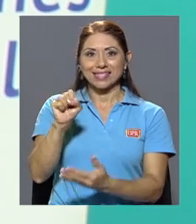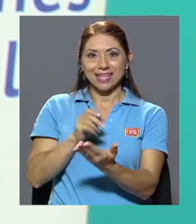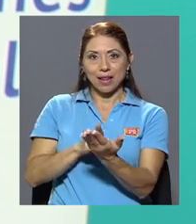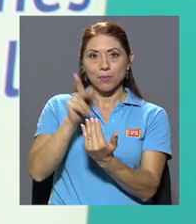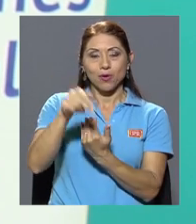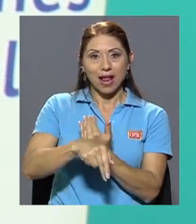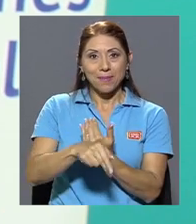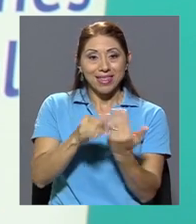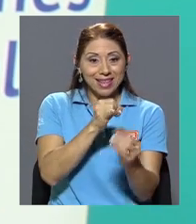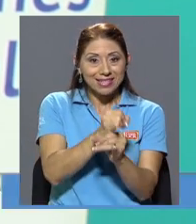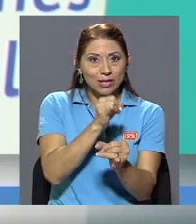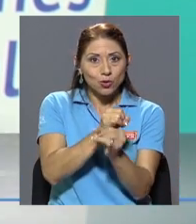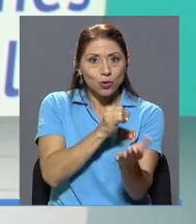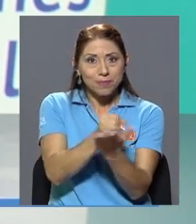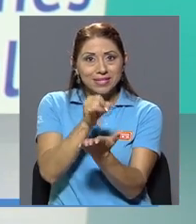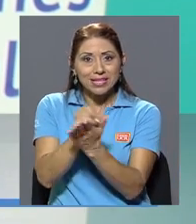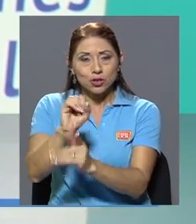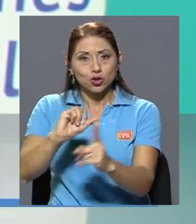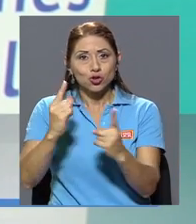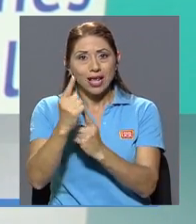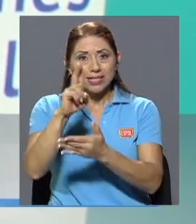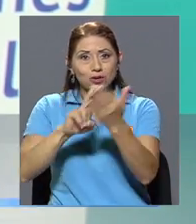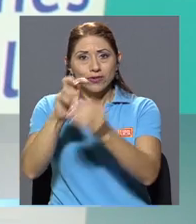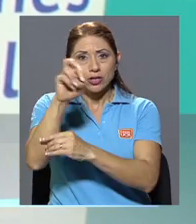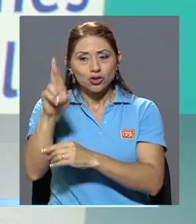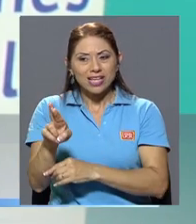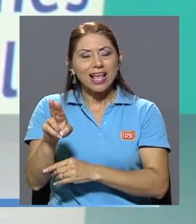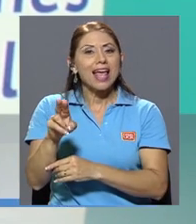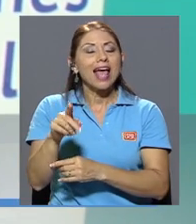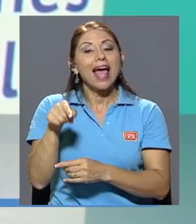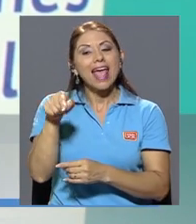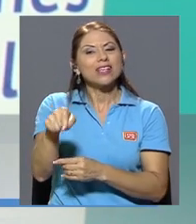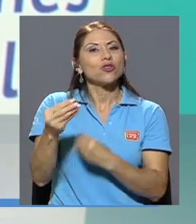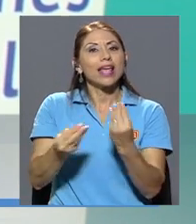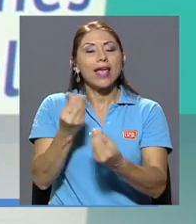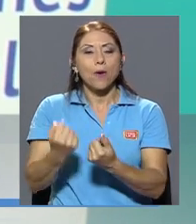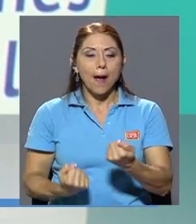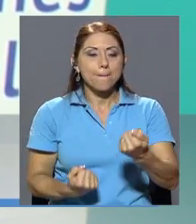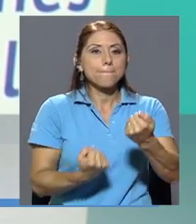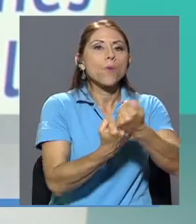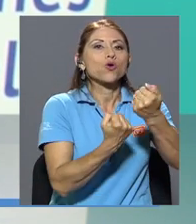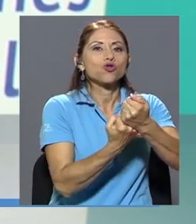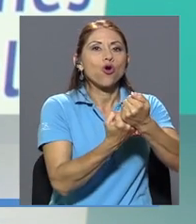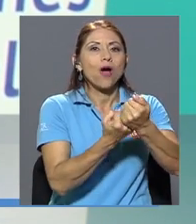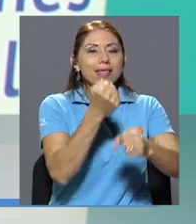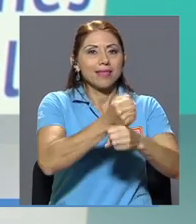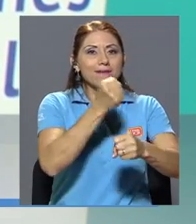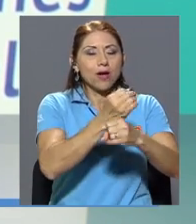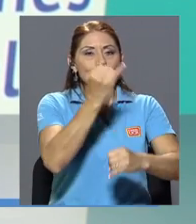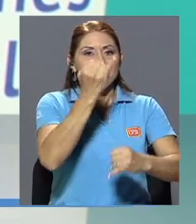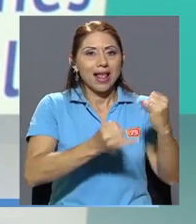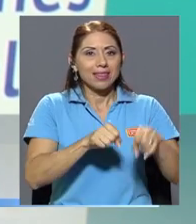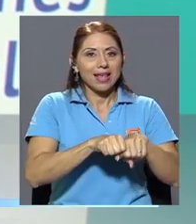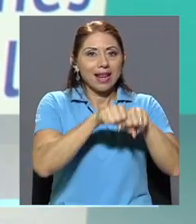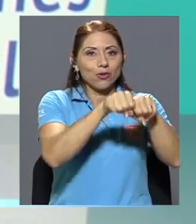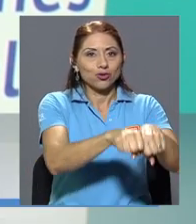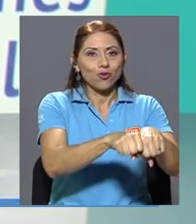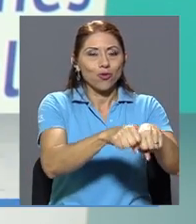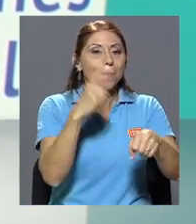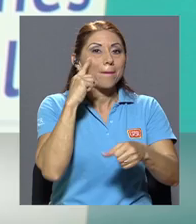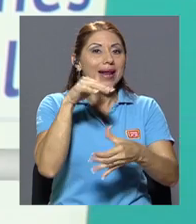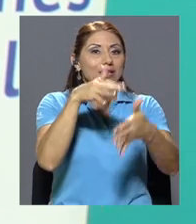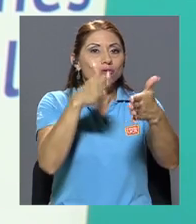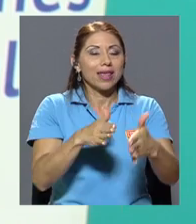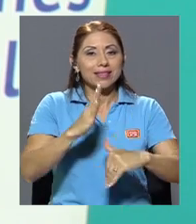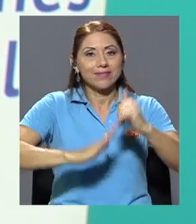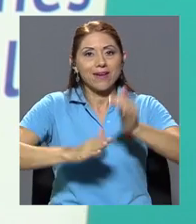ofrece el Instituto de Investigaciones Sociales de la Universidad de Costa Rica es un programa de apoyo a los trabajos finales de graduación para estudiantes de la Facultad de